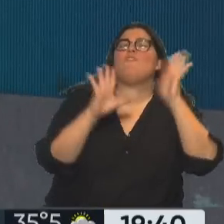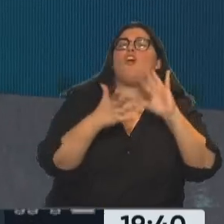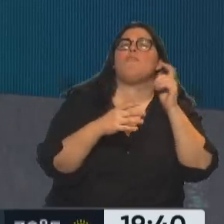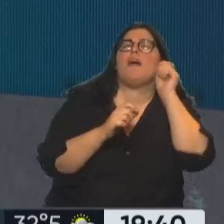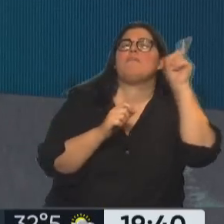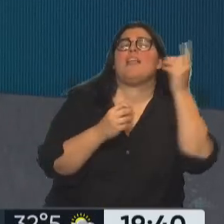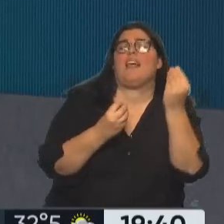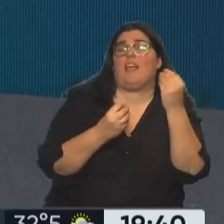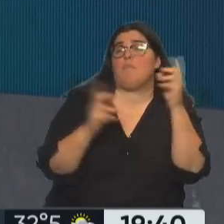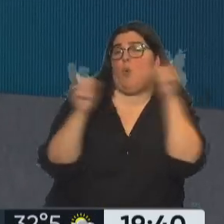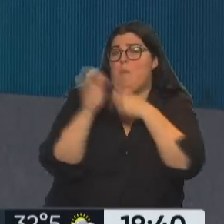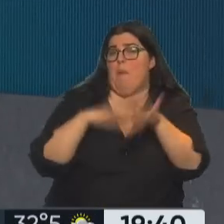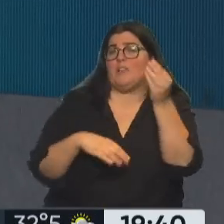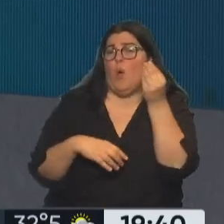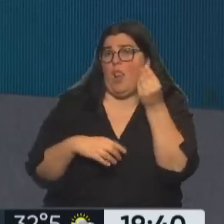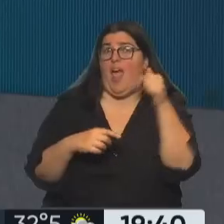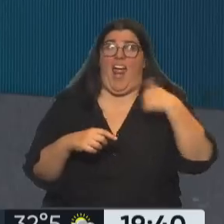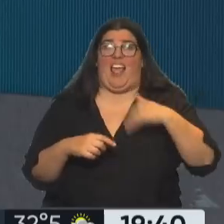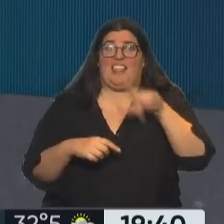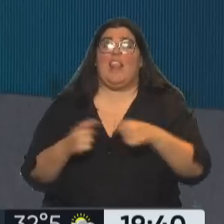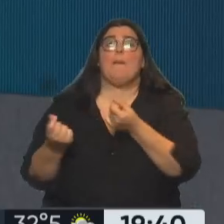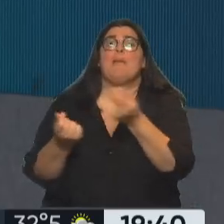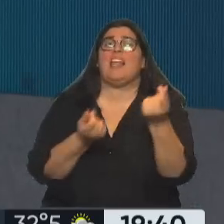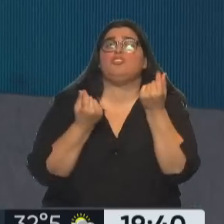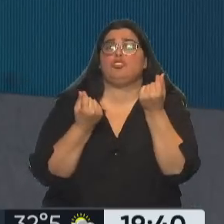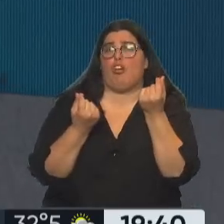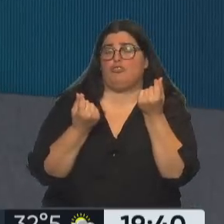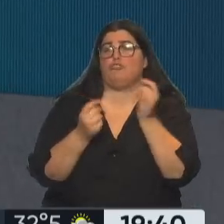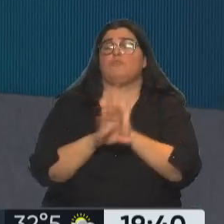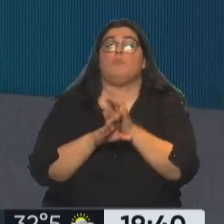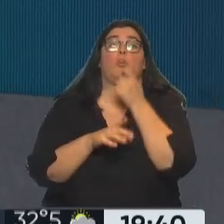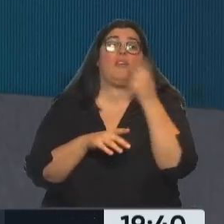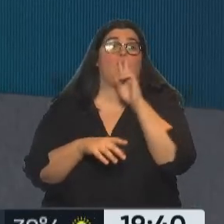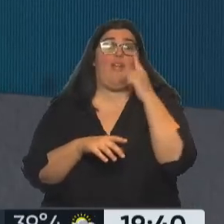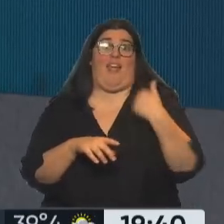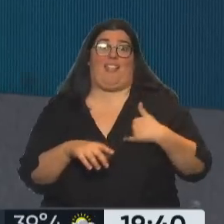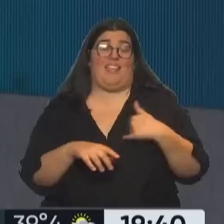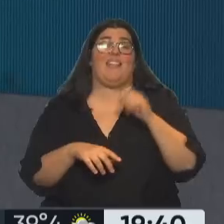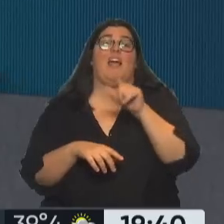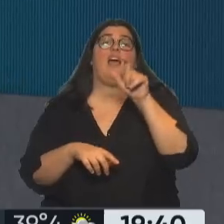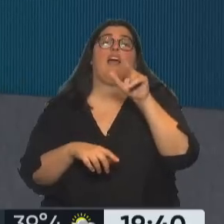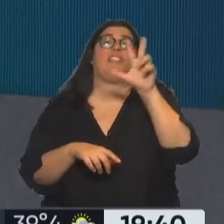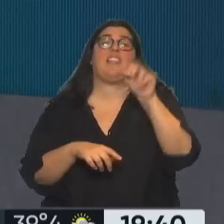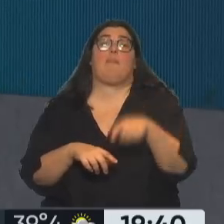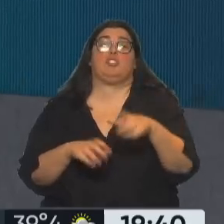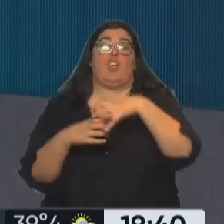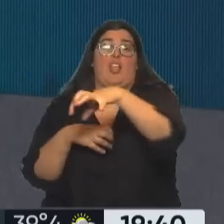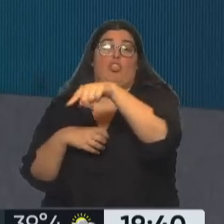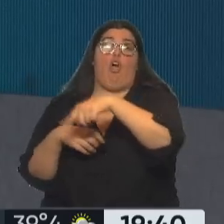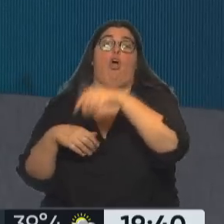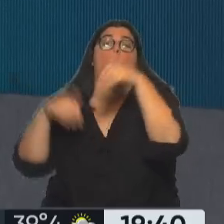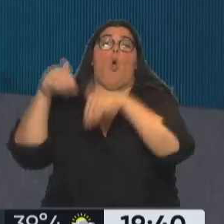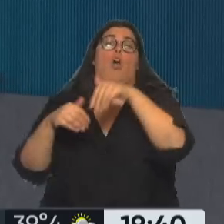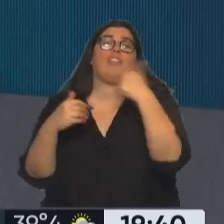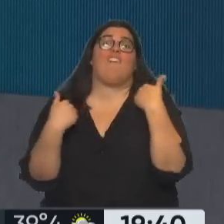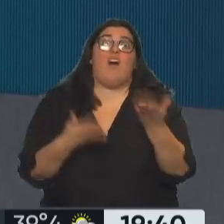los precios en la Argentina. Bueno. Porque si el argentino o la argentina o el 30% vota porque a sabiendas de que puede venir una dolarización y